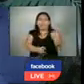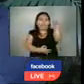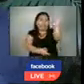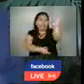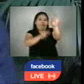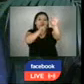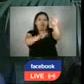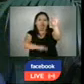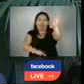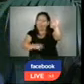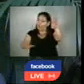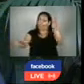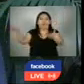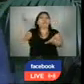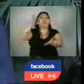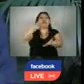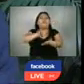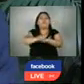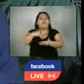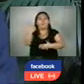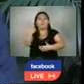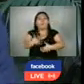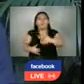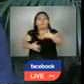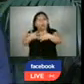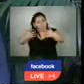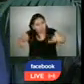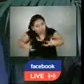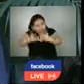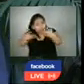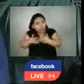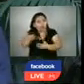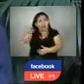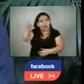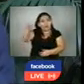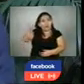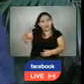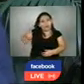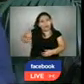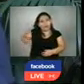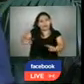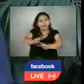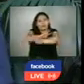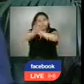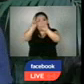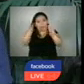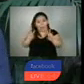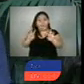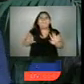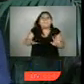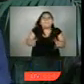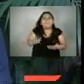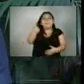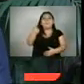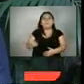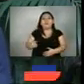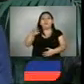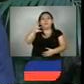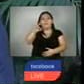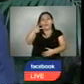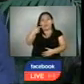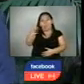que regrese el proceso al juez de paz para que el fiscal general de la República